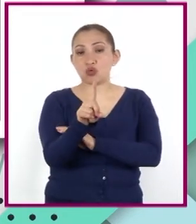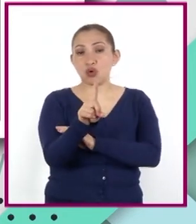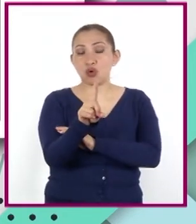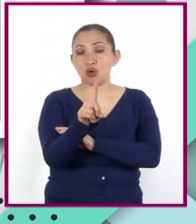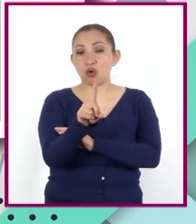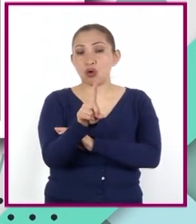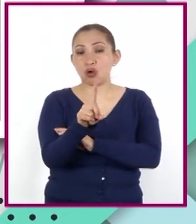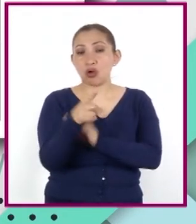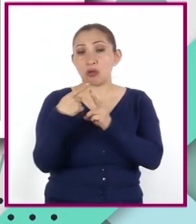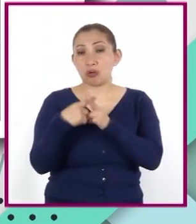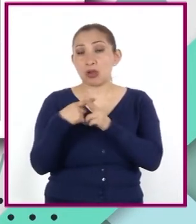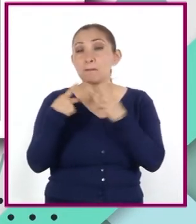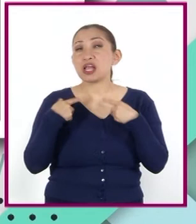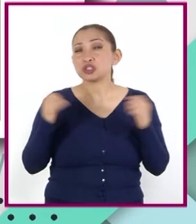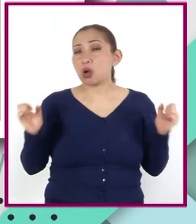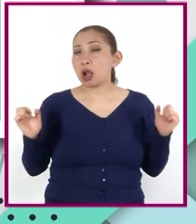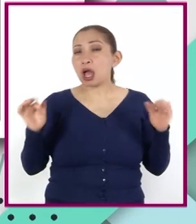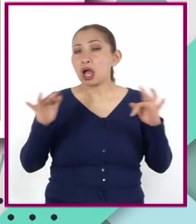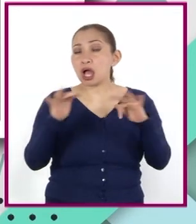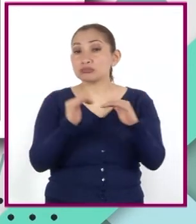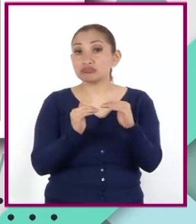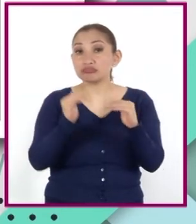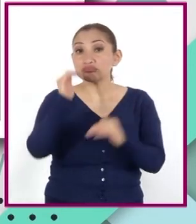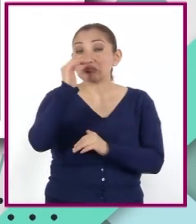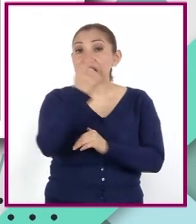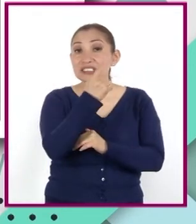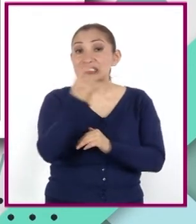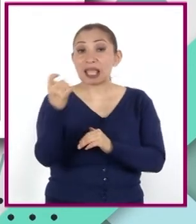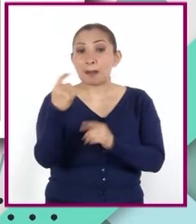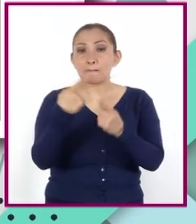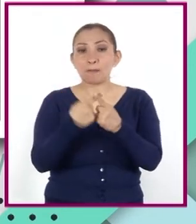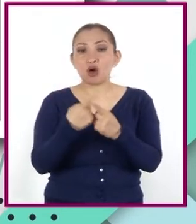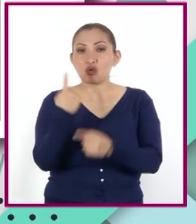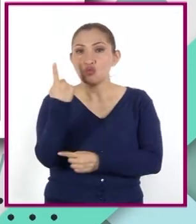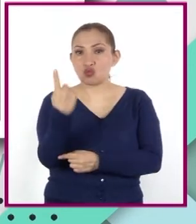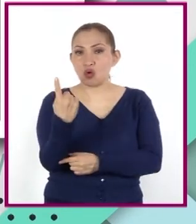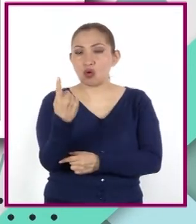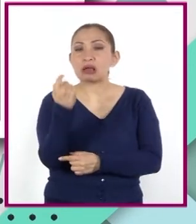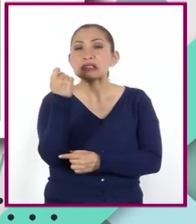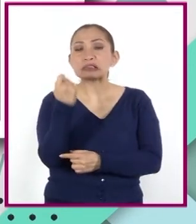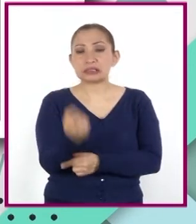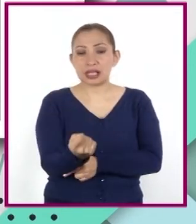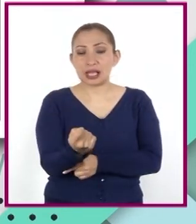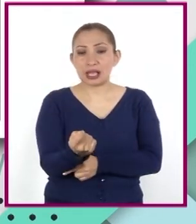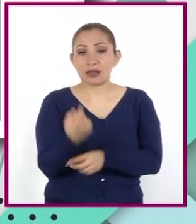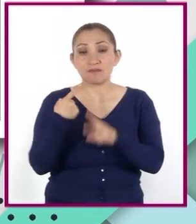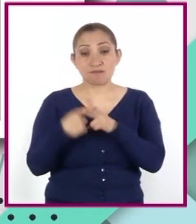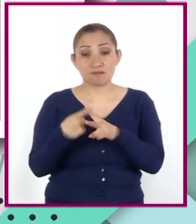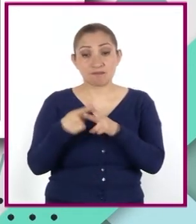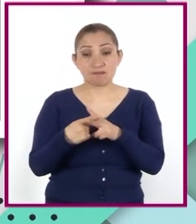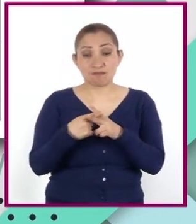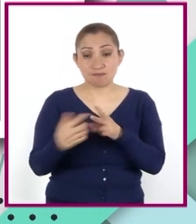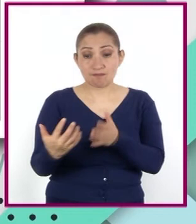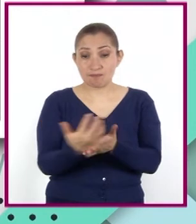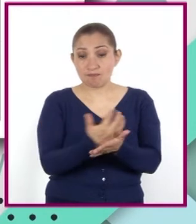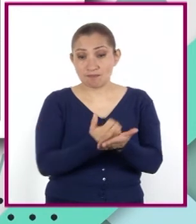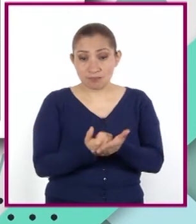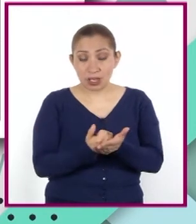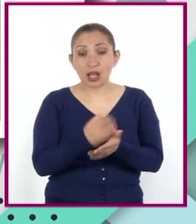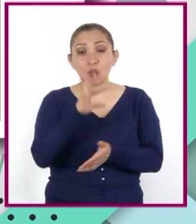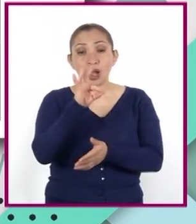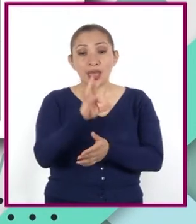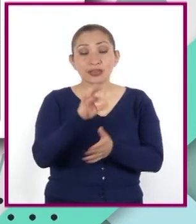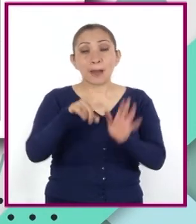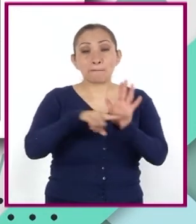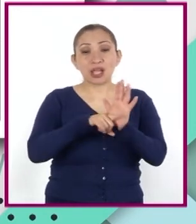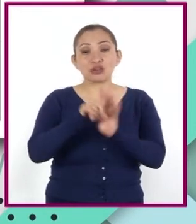y el cálculo de espectadores se incrementa en 100 por 1, de tal forma que el cálculo del ingreso es